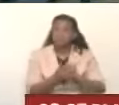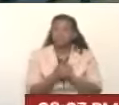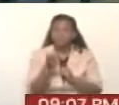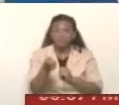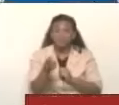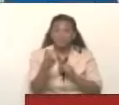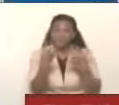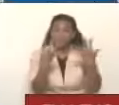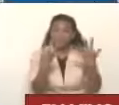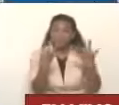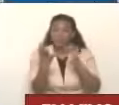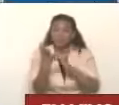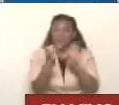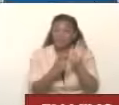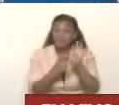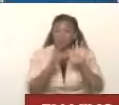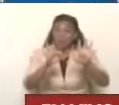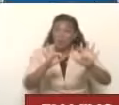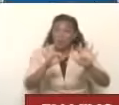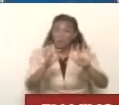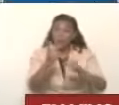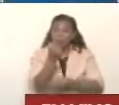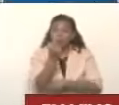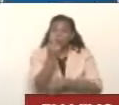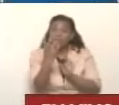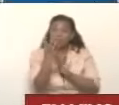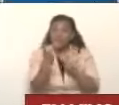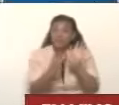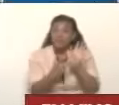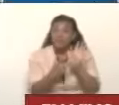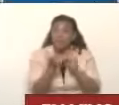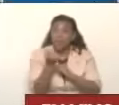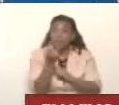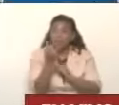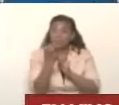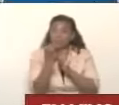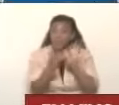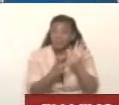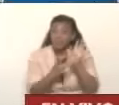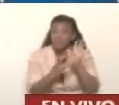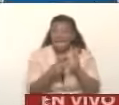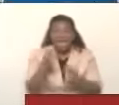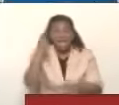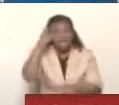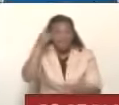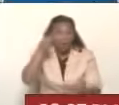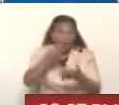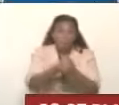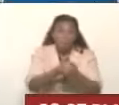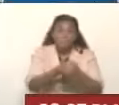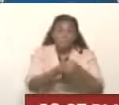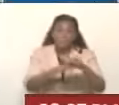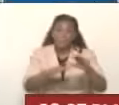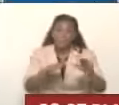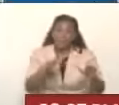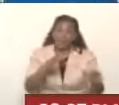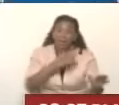el 8, el 11 de abril, el día del golpe de Estado,